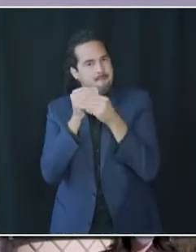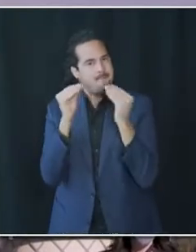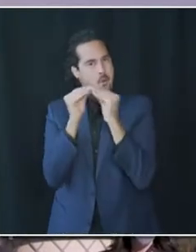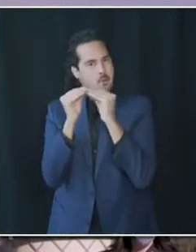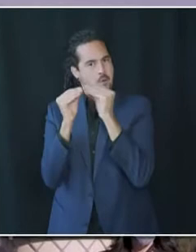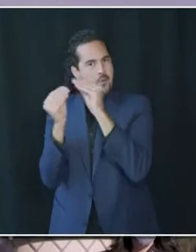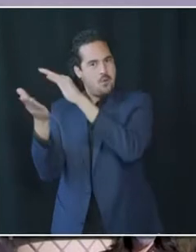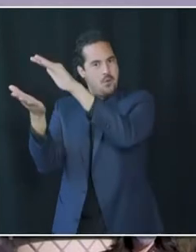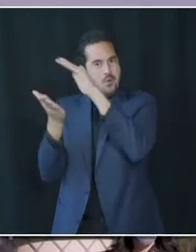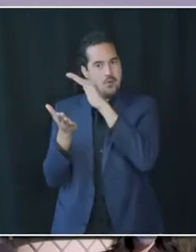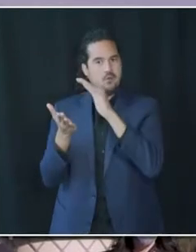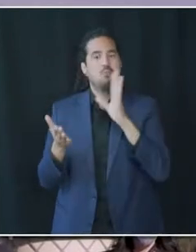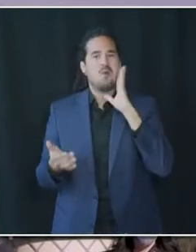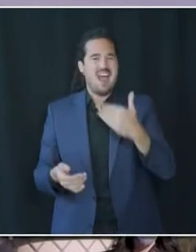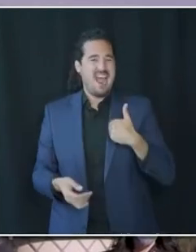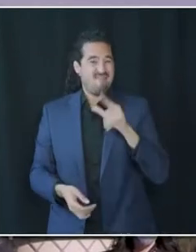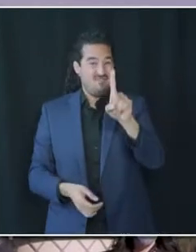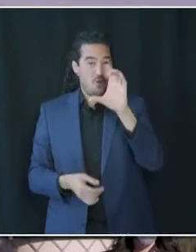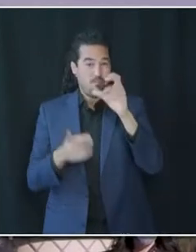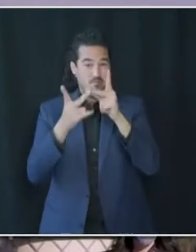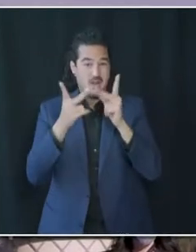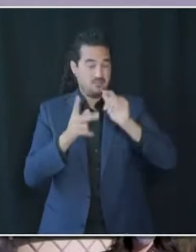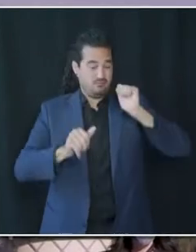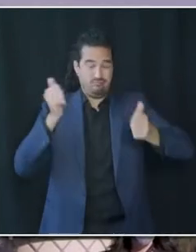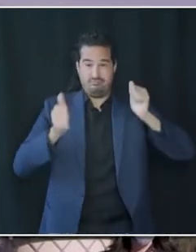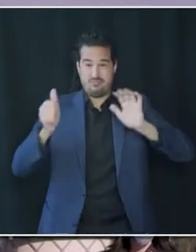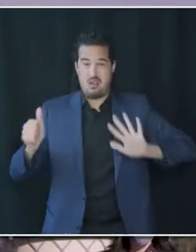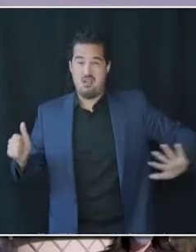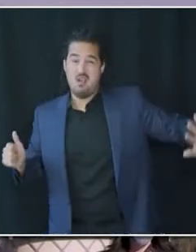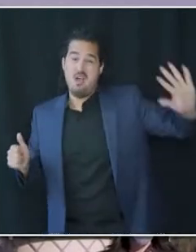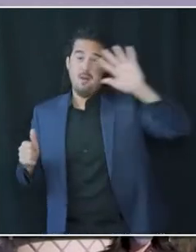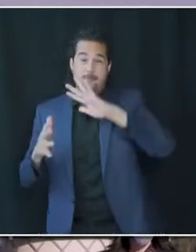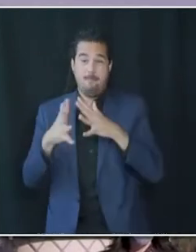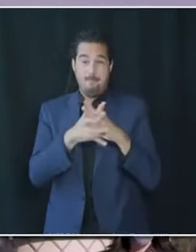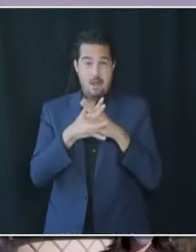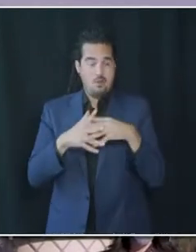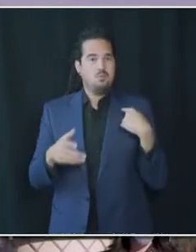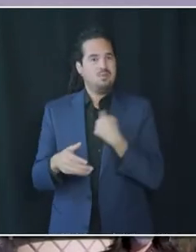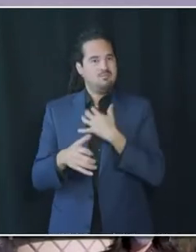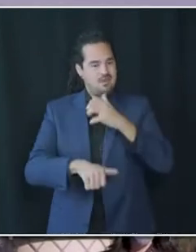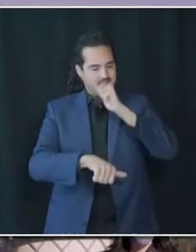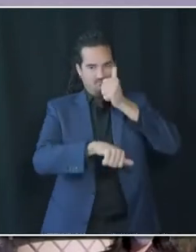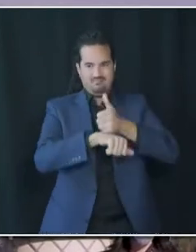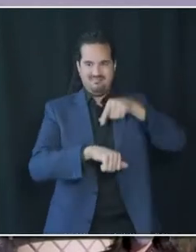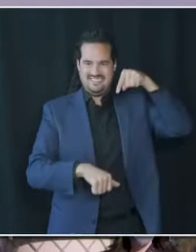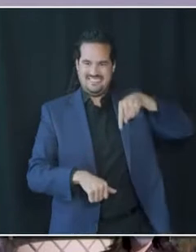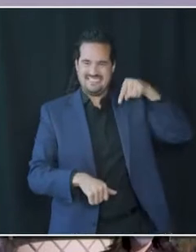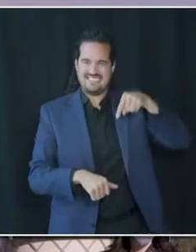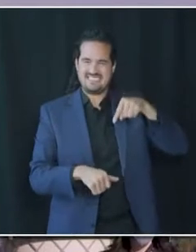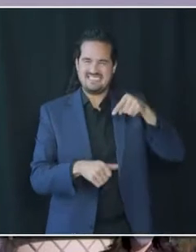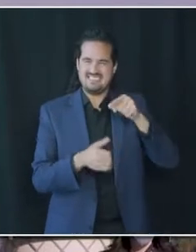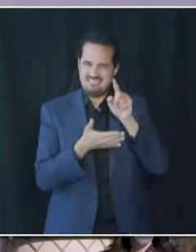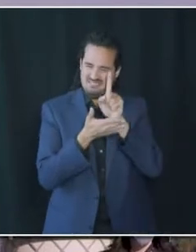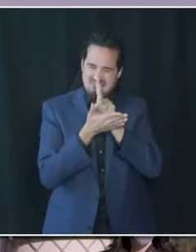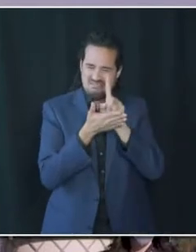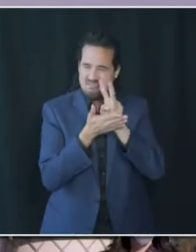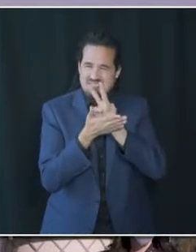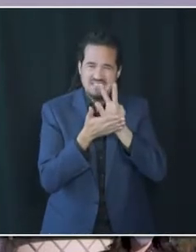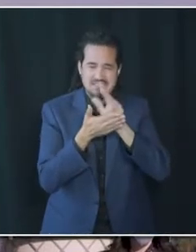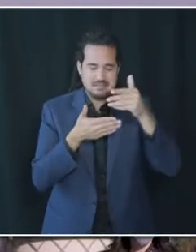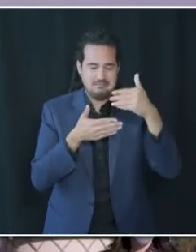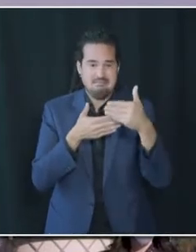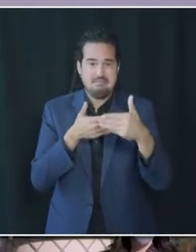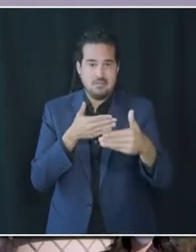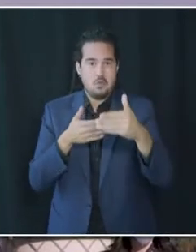operativos estos sitios esperamos tener este sitio operando en las próximas semanas el objetivo